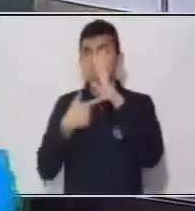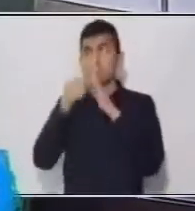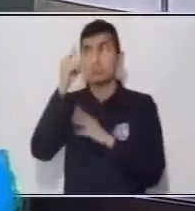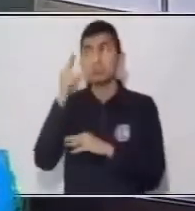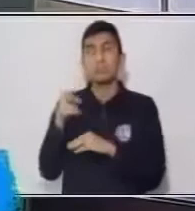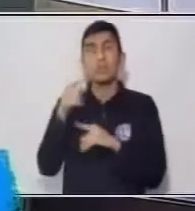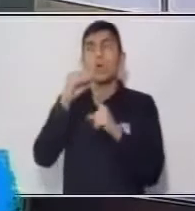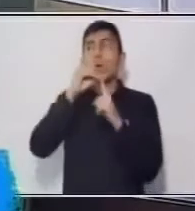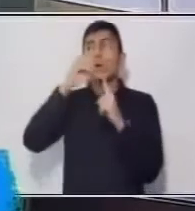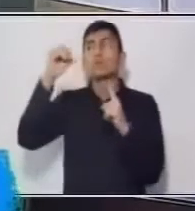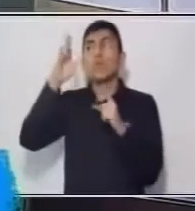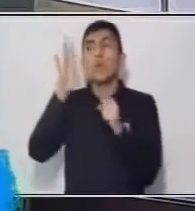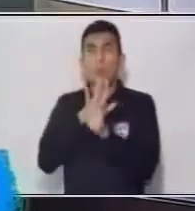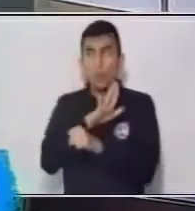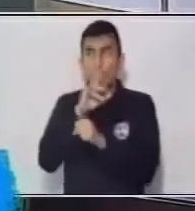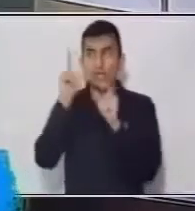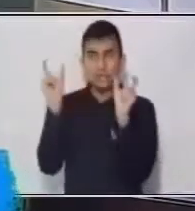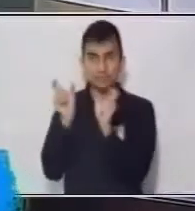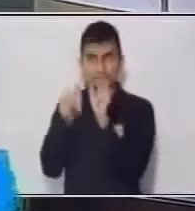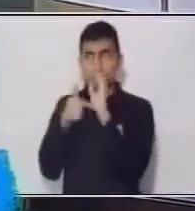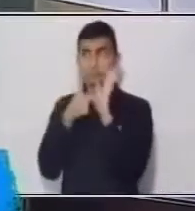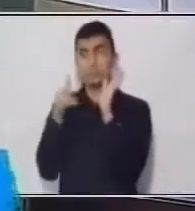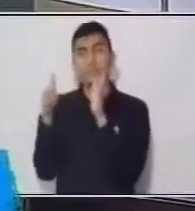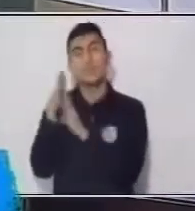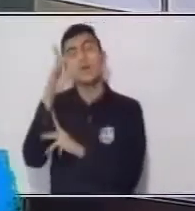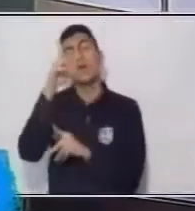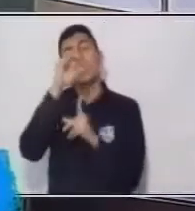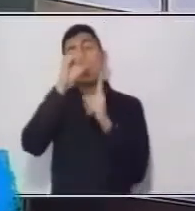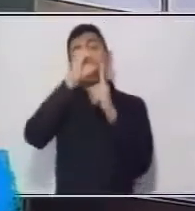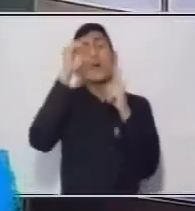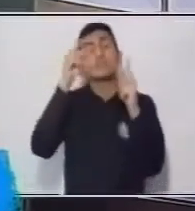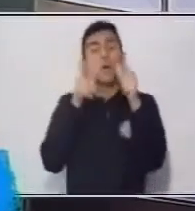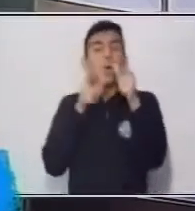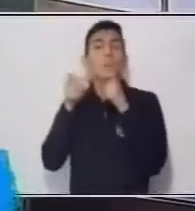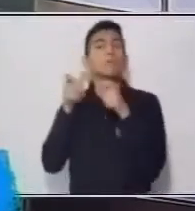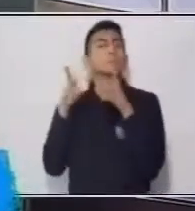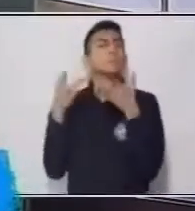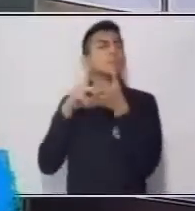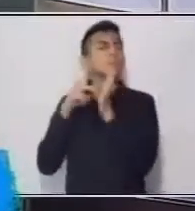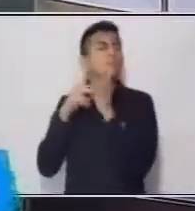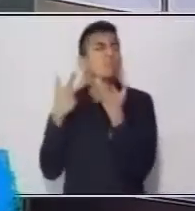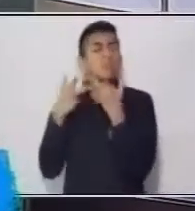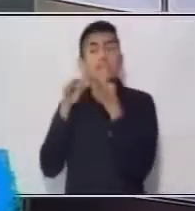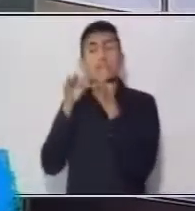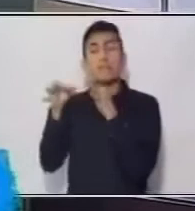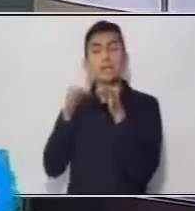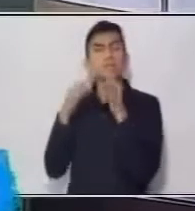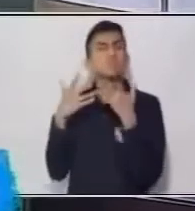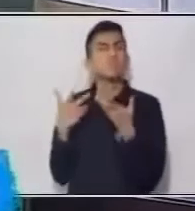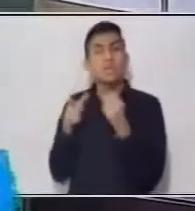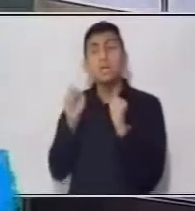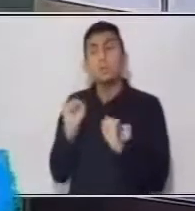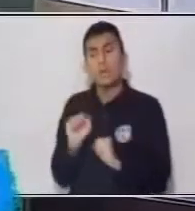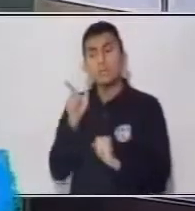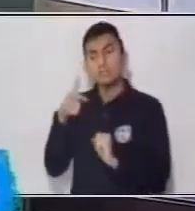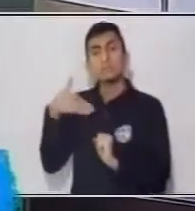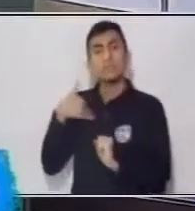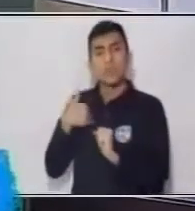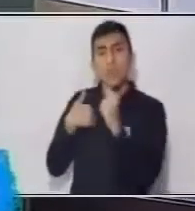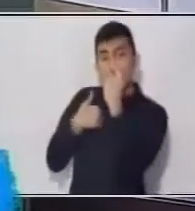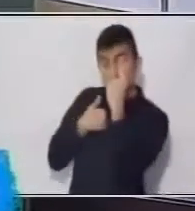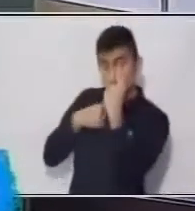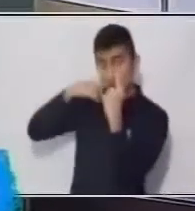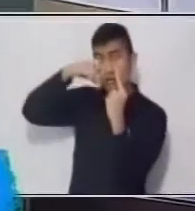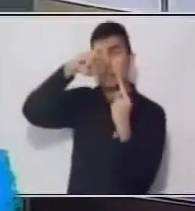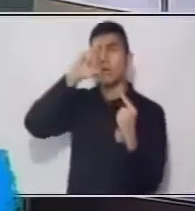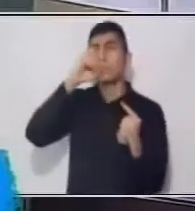las oraciones compuestas. Las oraciones coordinadas explicativas son esas en donde una de las